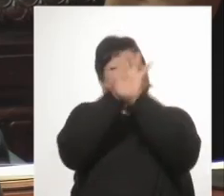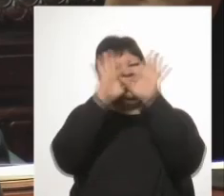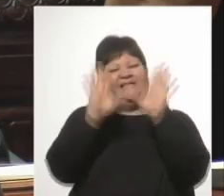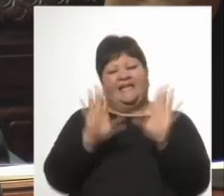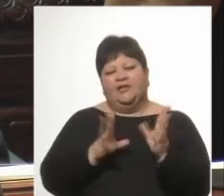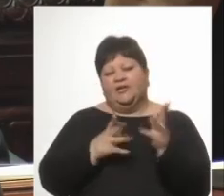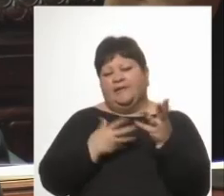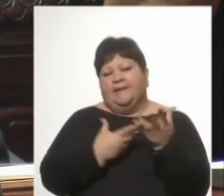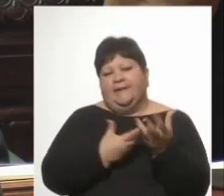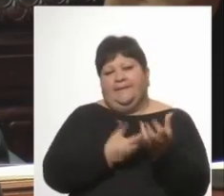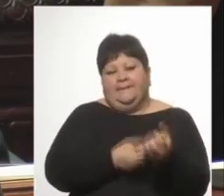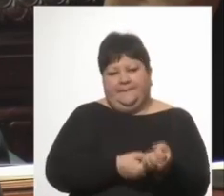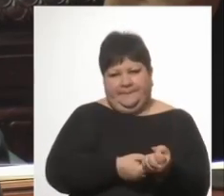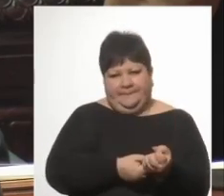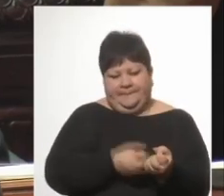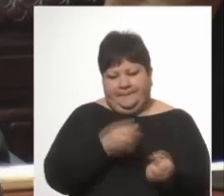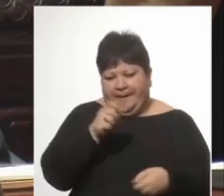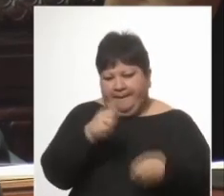lo menos